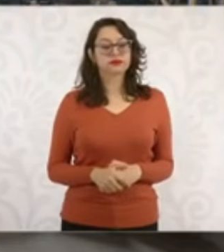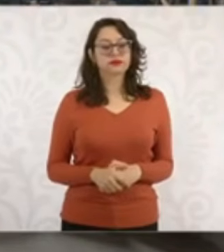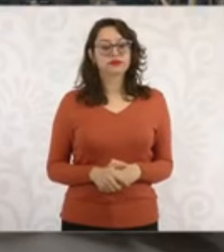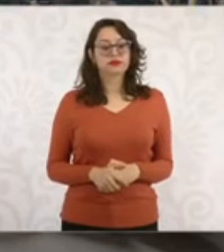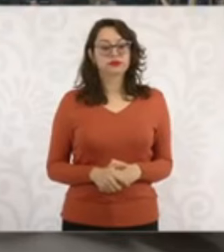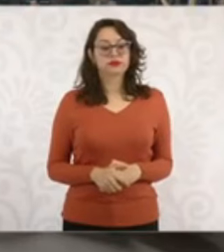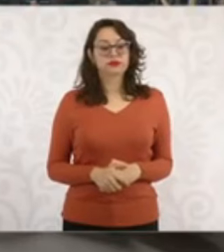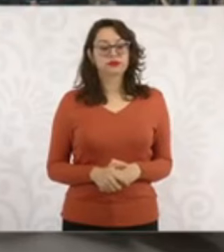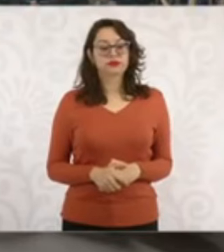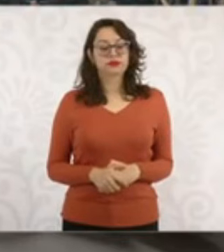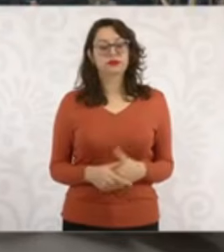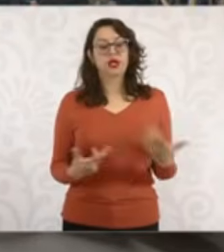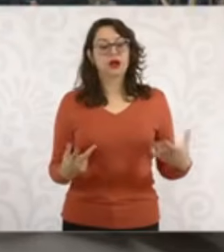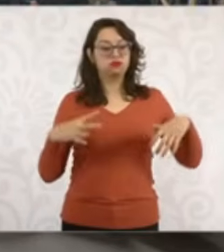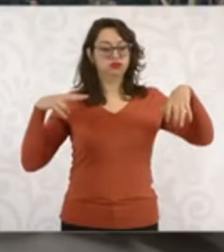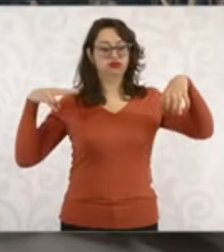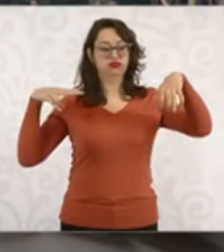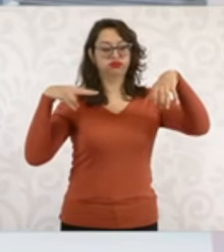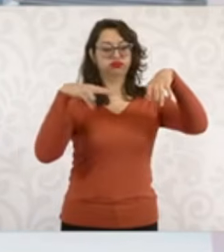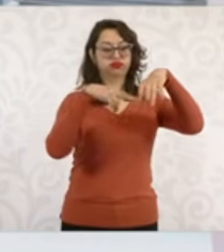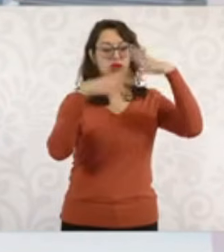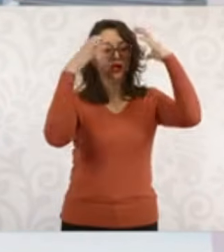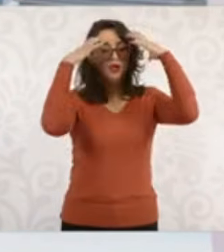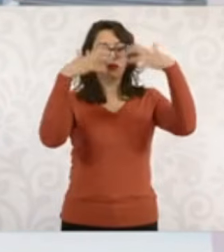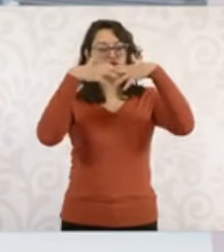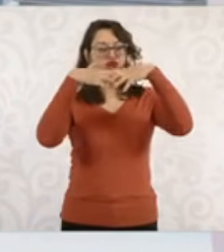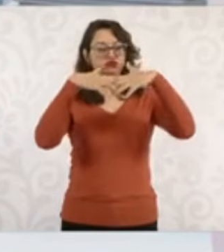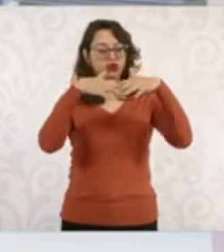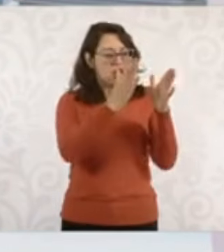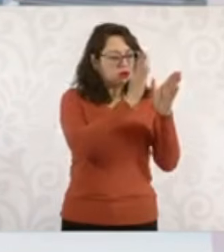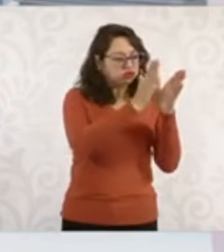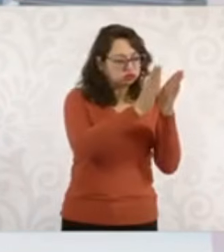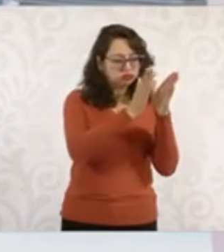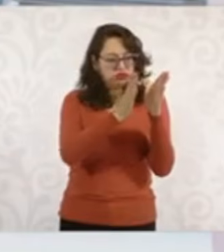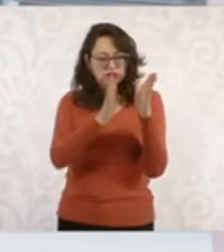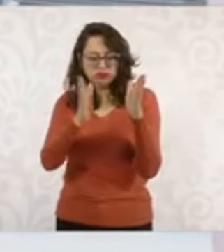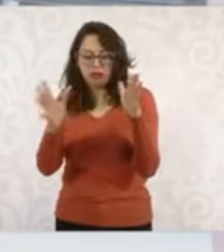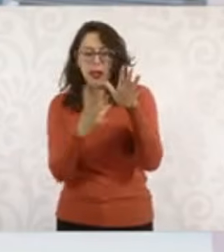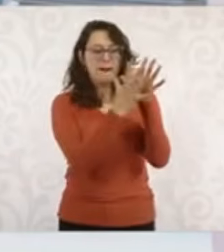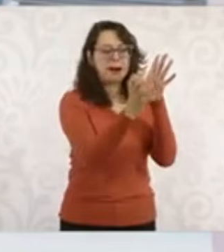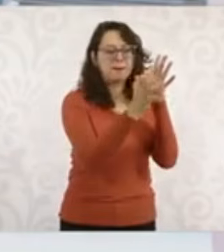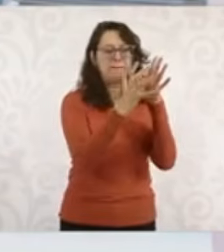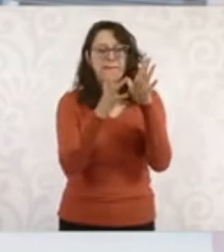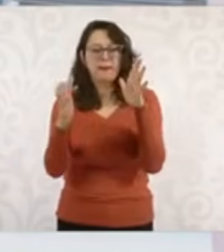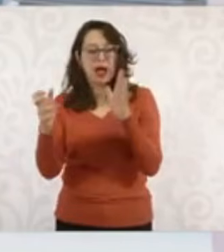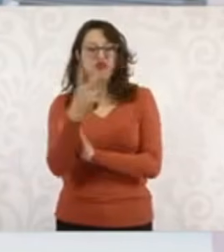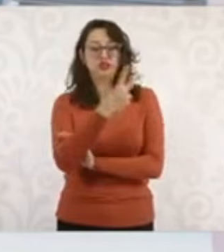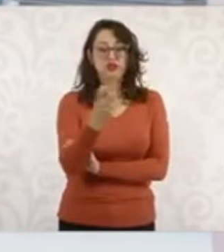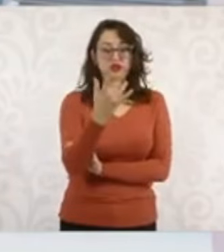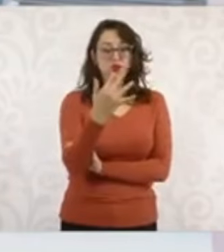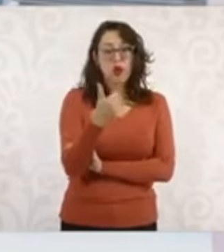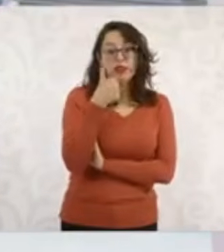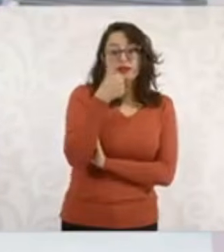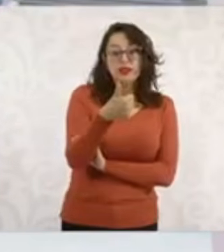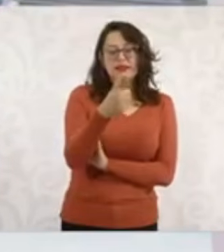De 256 cortes. O sea, es un tomógrafo con mucha precisión. Estos